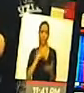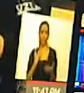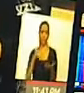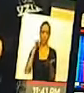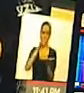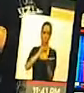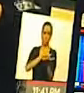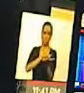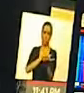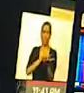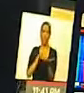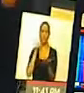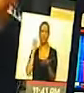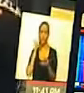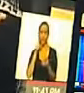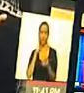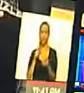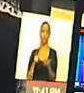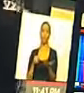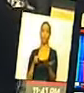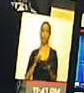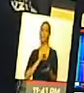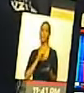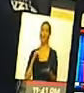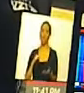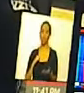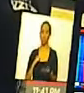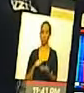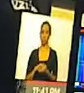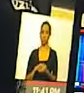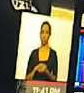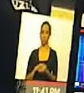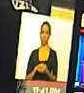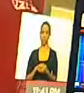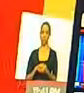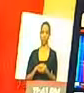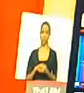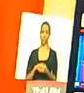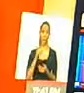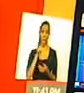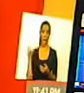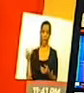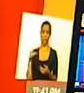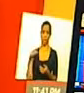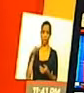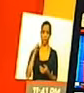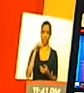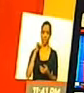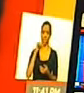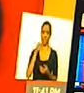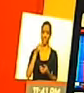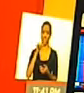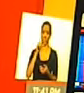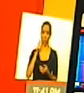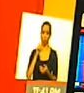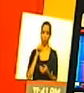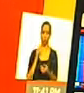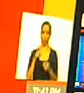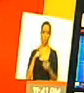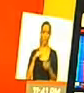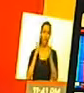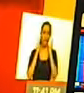aérea para tu aeropuerto privado. Pues la gente de Nagio que hacía el programa de Alerta Aeropuerto